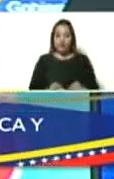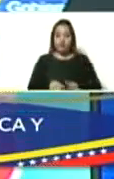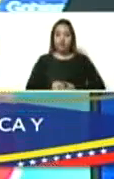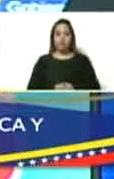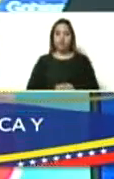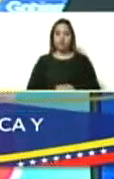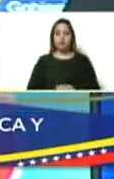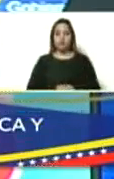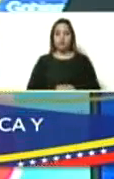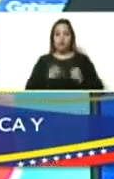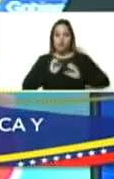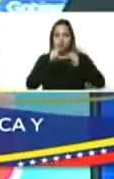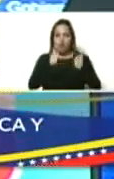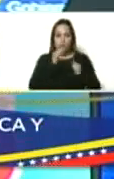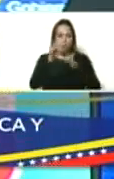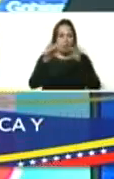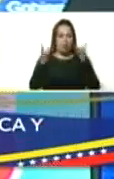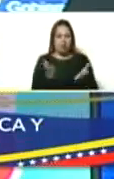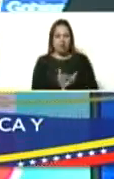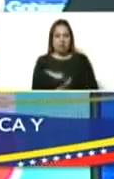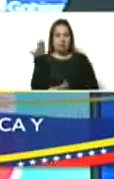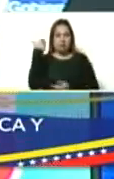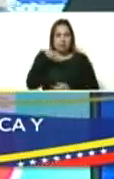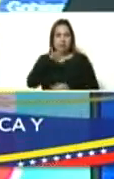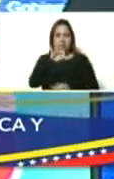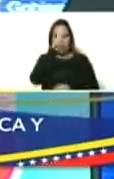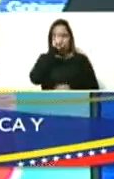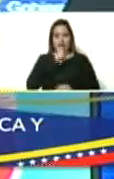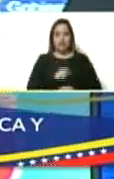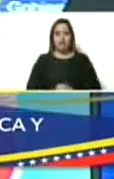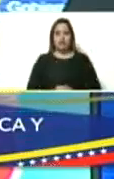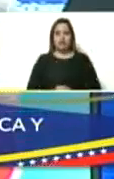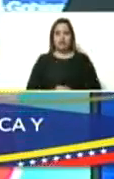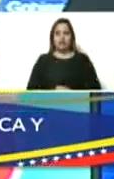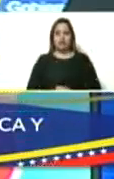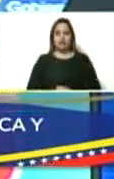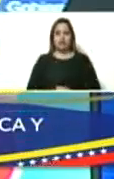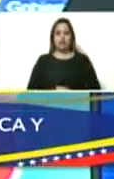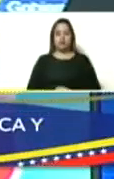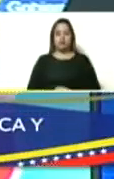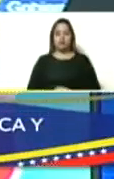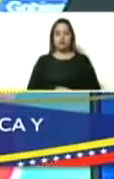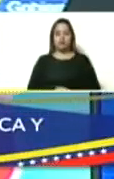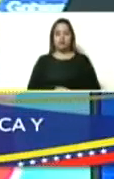Cuando llegó la pandemia, hace 3 años, ya sonaba la pandemia.